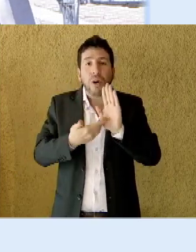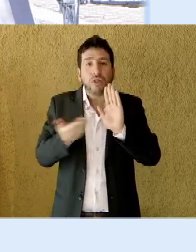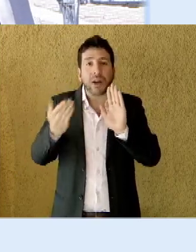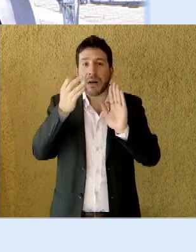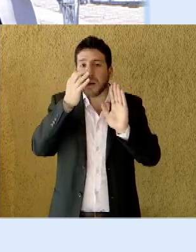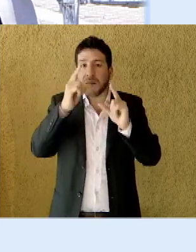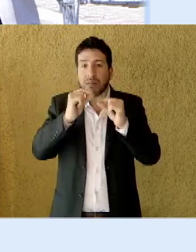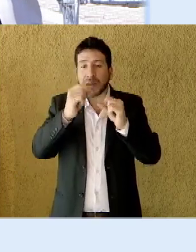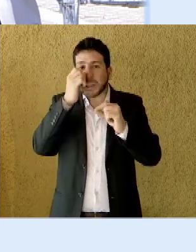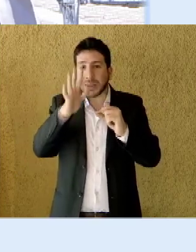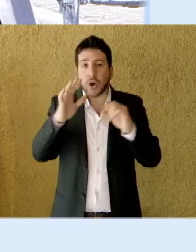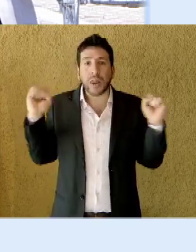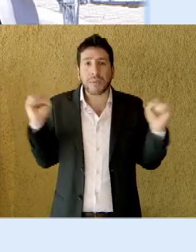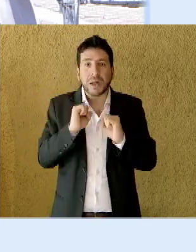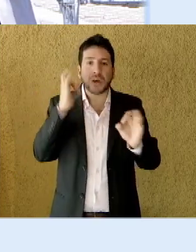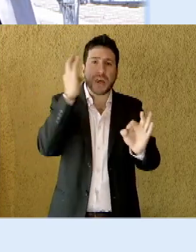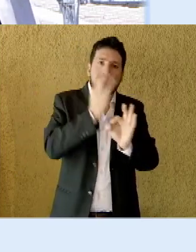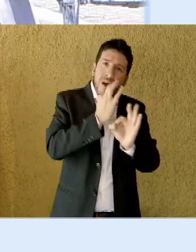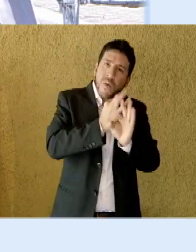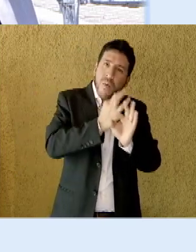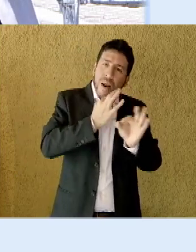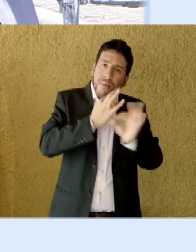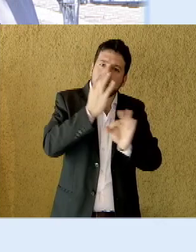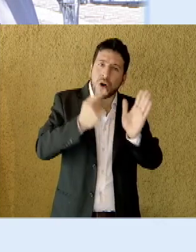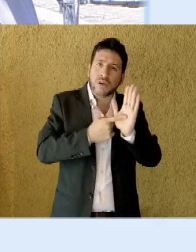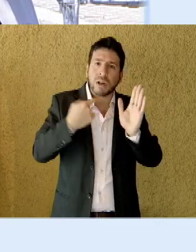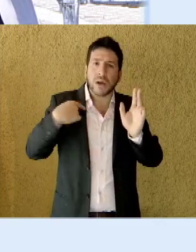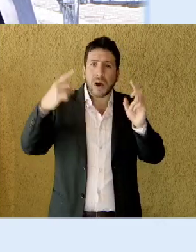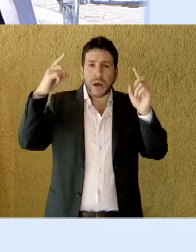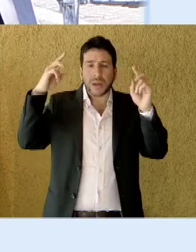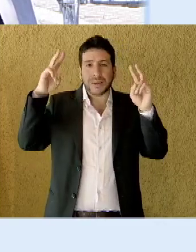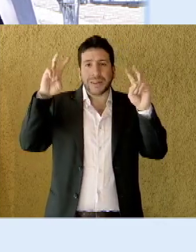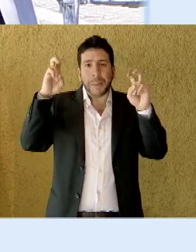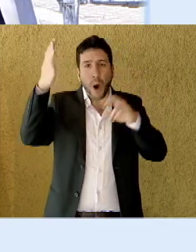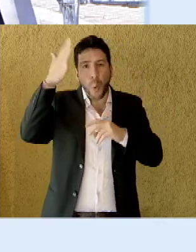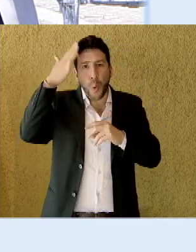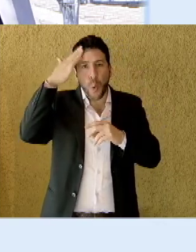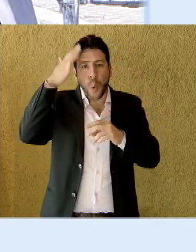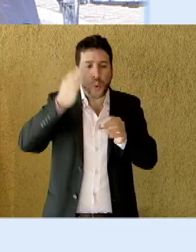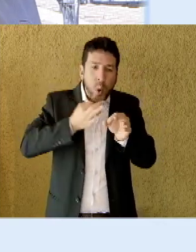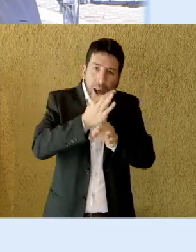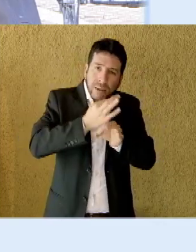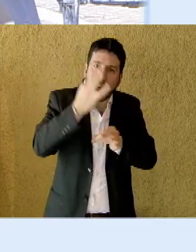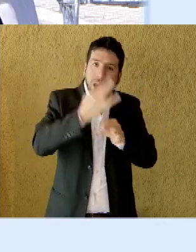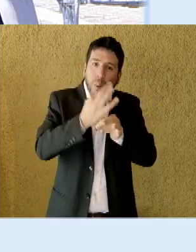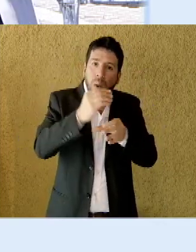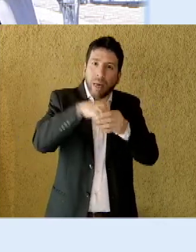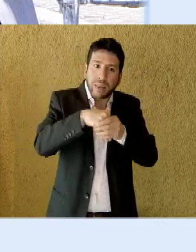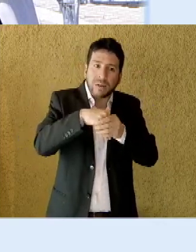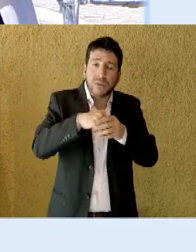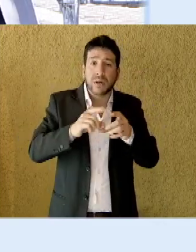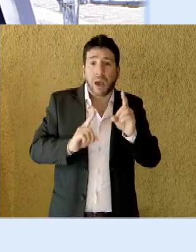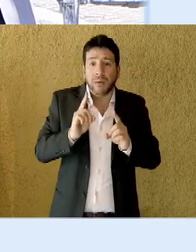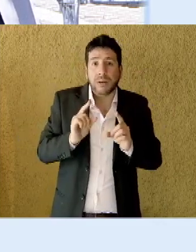este proceso de escuela, de escolarización, de acercarnos a nuestras raíces, que a veces es el único acercamiento